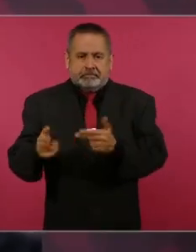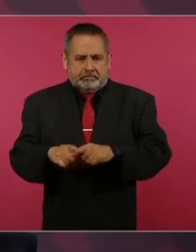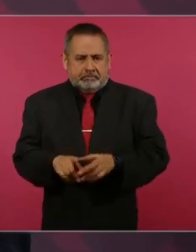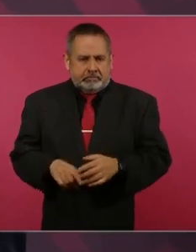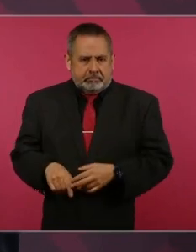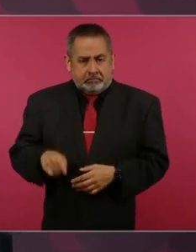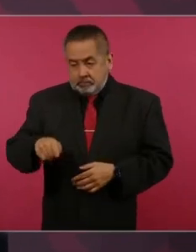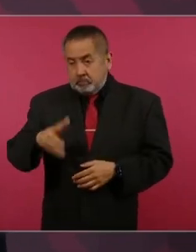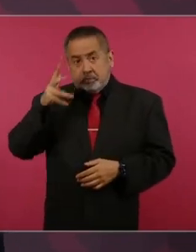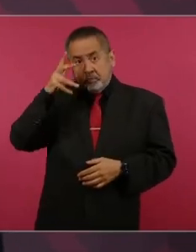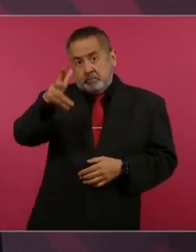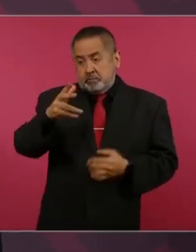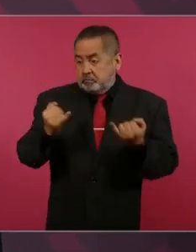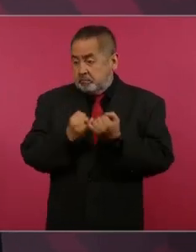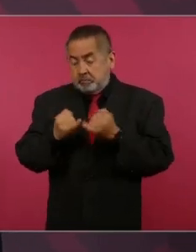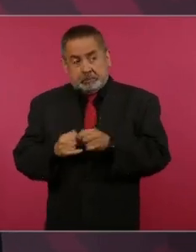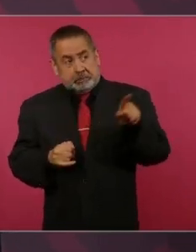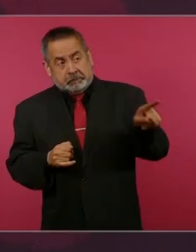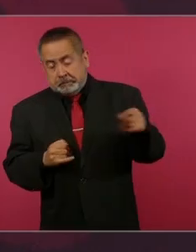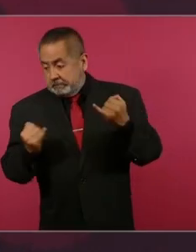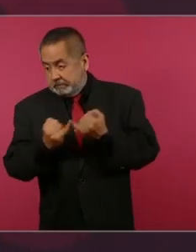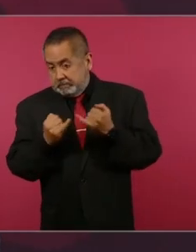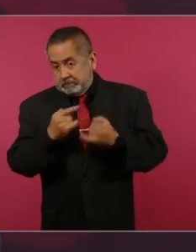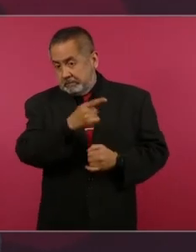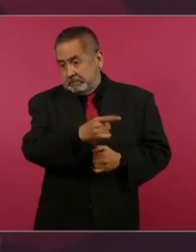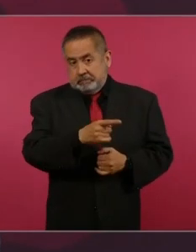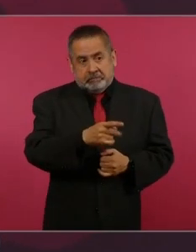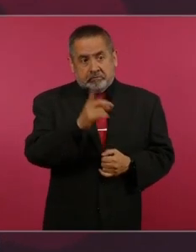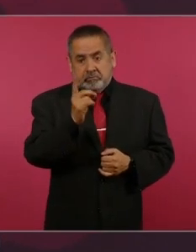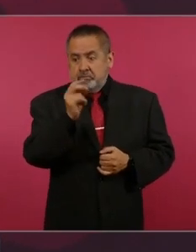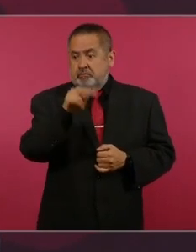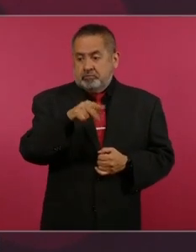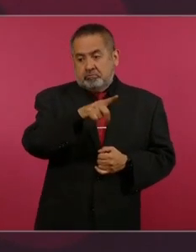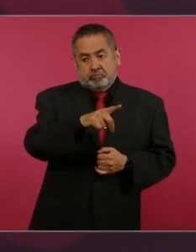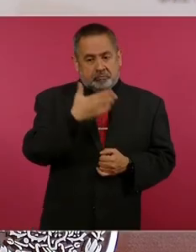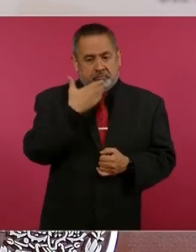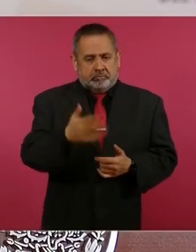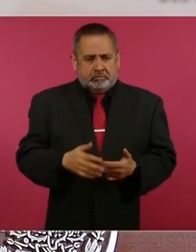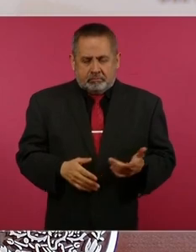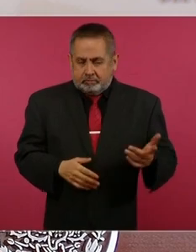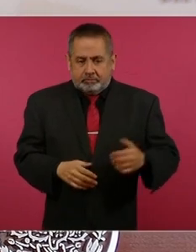estudia para que cuando seas grande seas como don fulano,